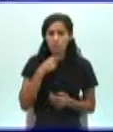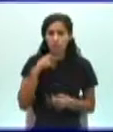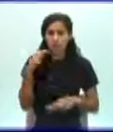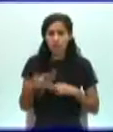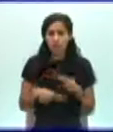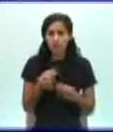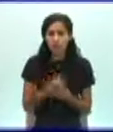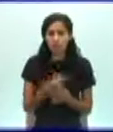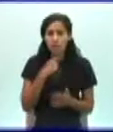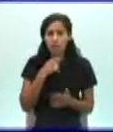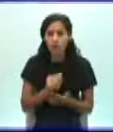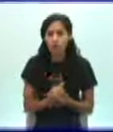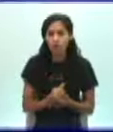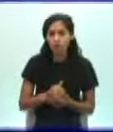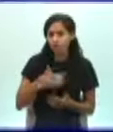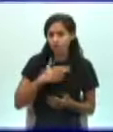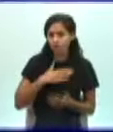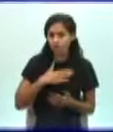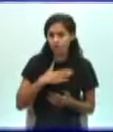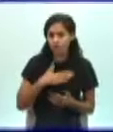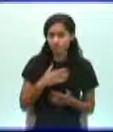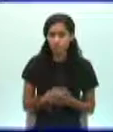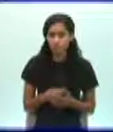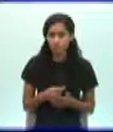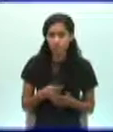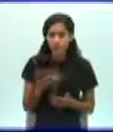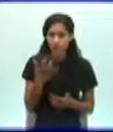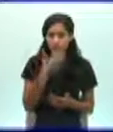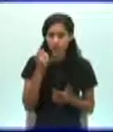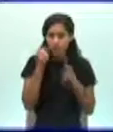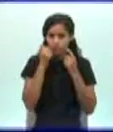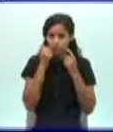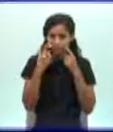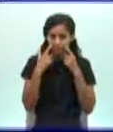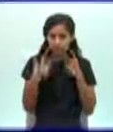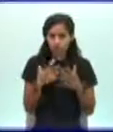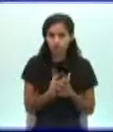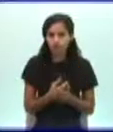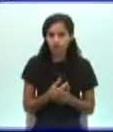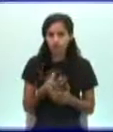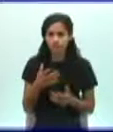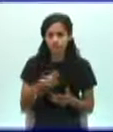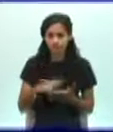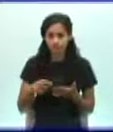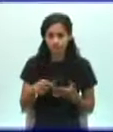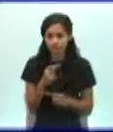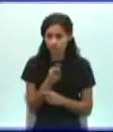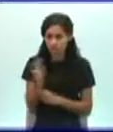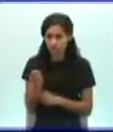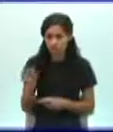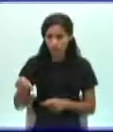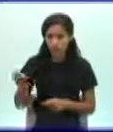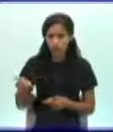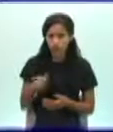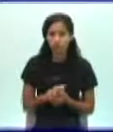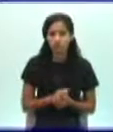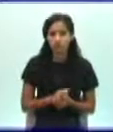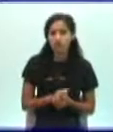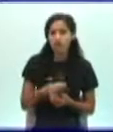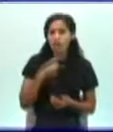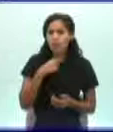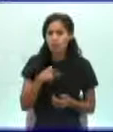Organizó y protagonizó la campaña de alfabetización en Cuba. Por su autoridad y mérito resultó electo, ratificado